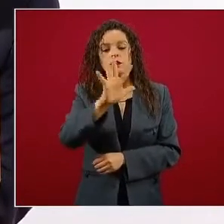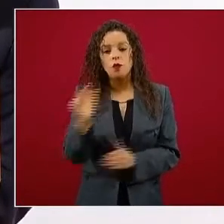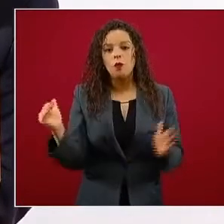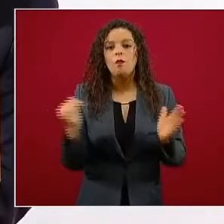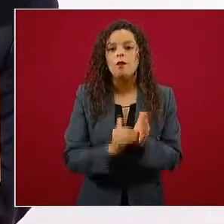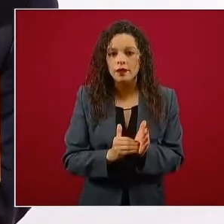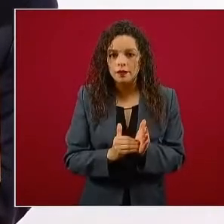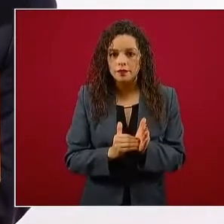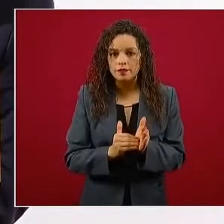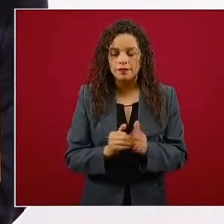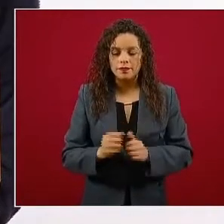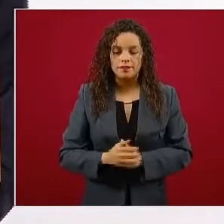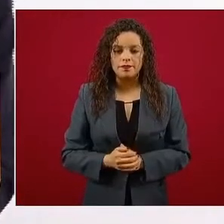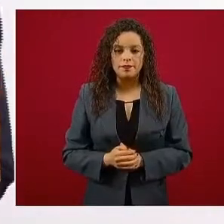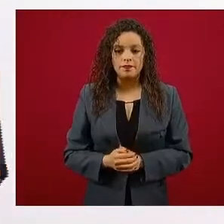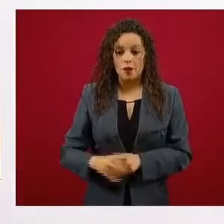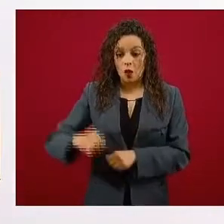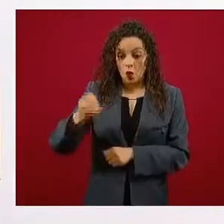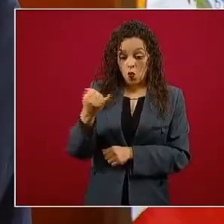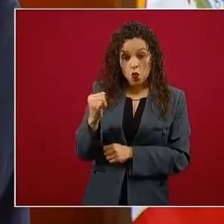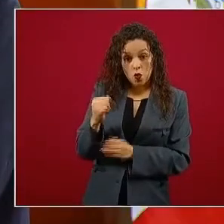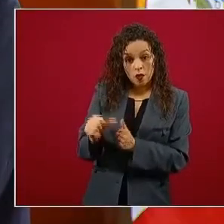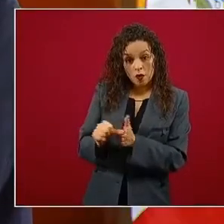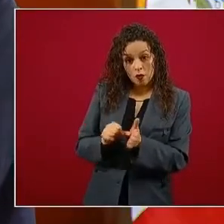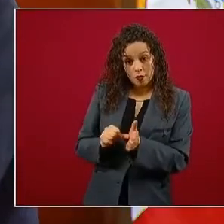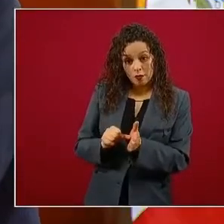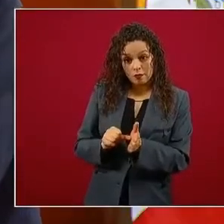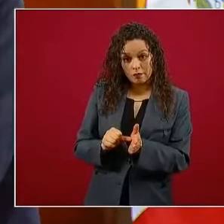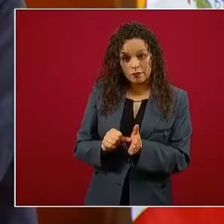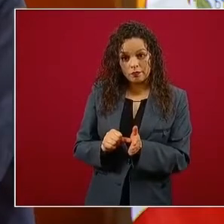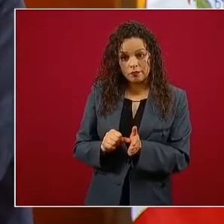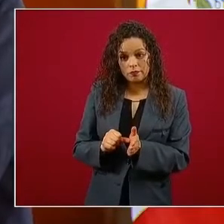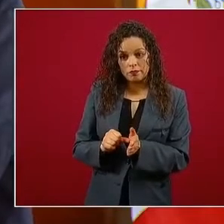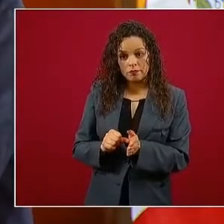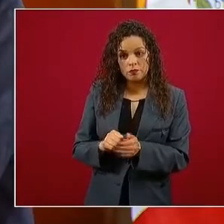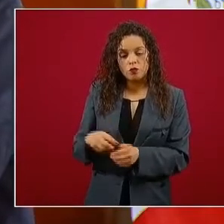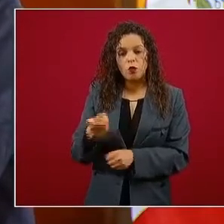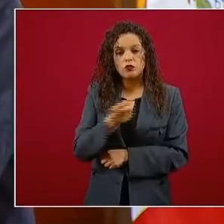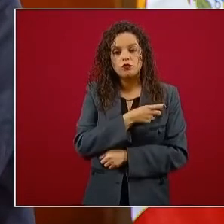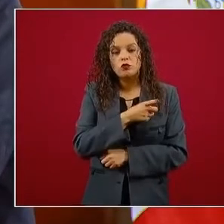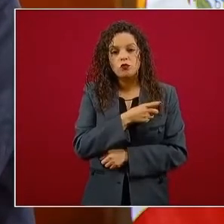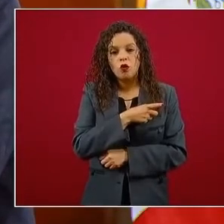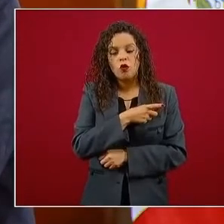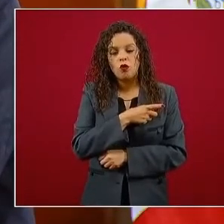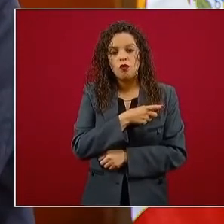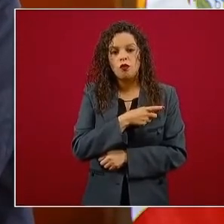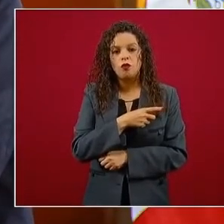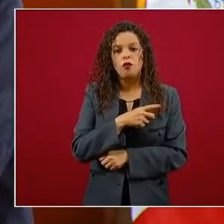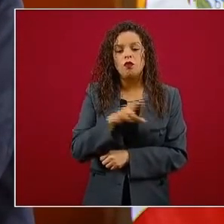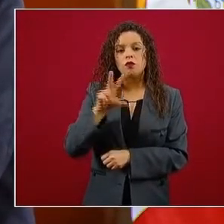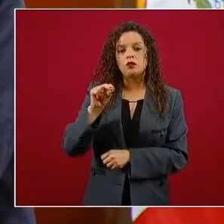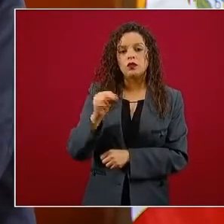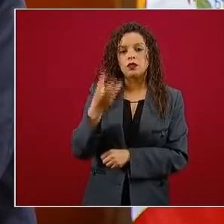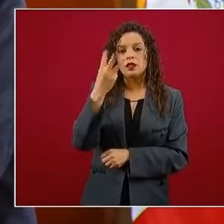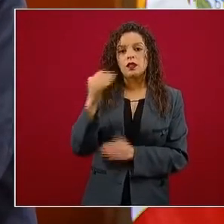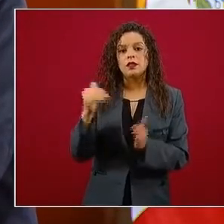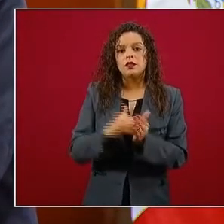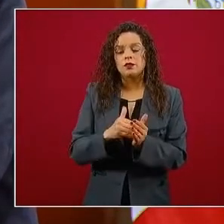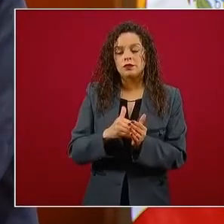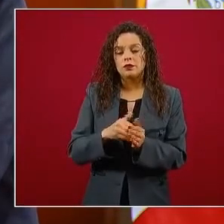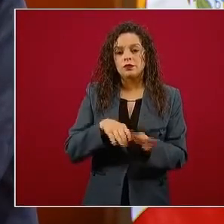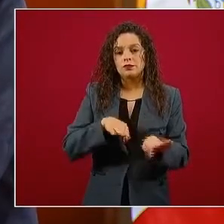345,000. Y en junio ya solo se perdieron 83,000